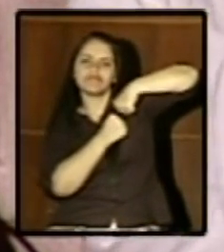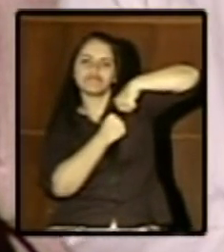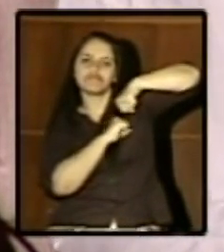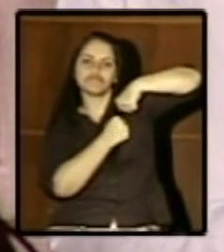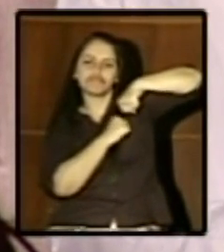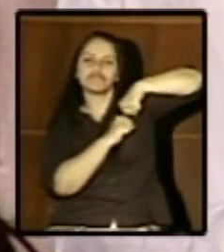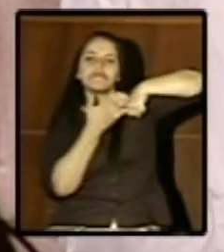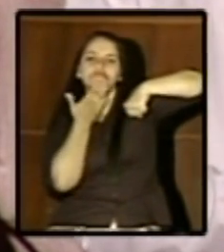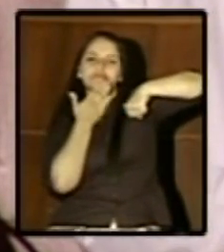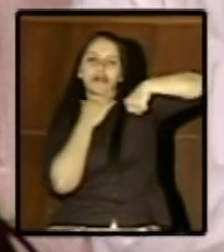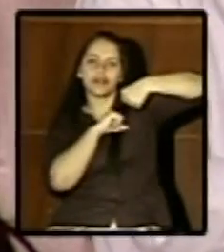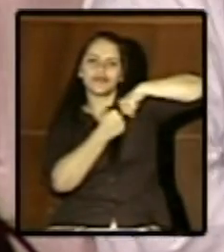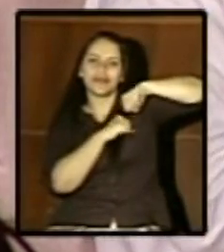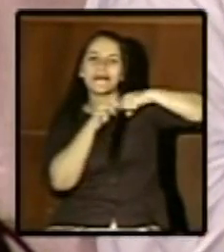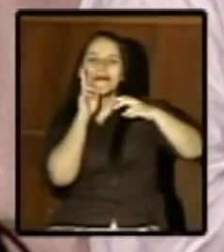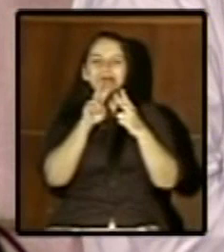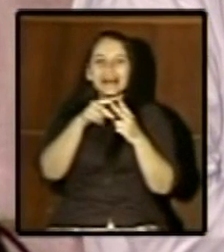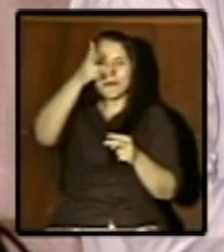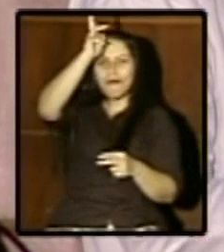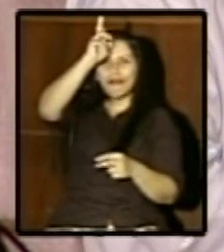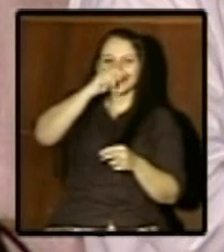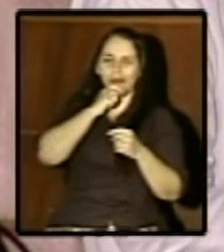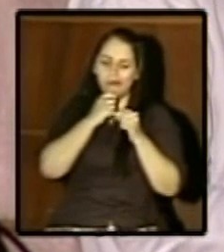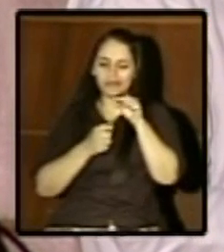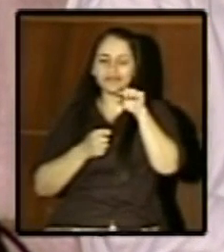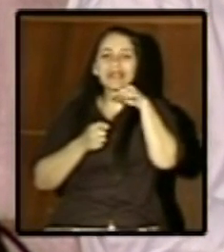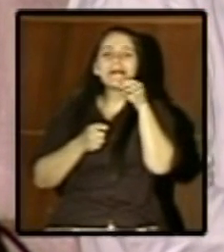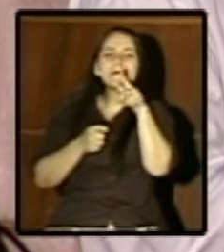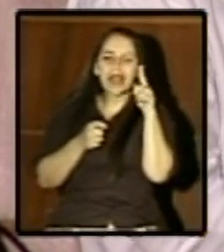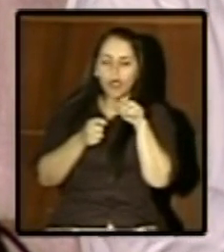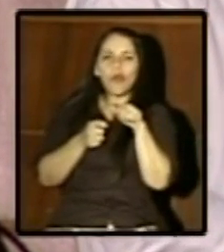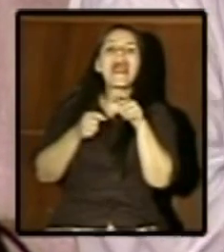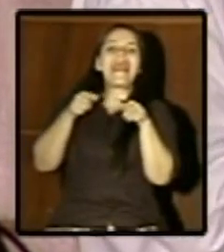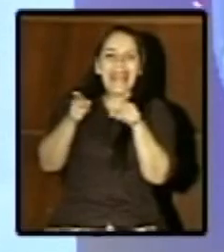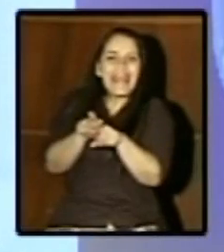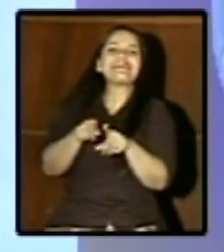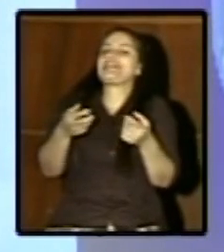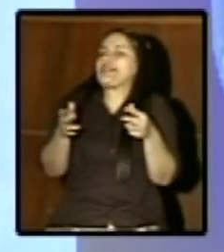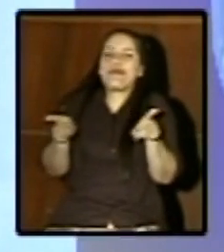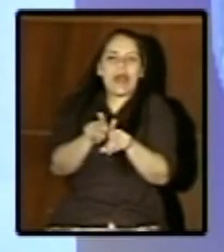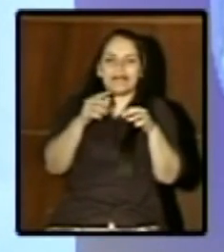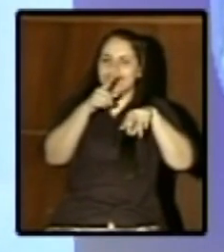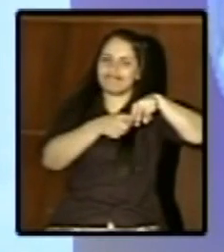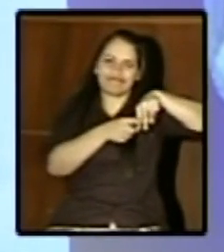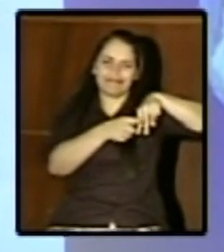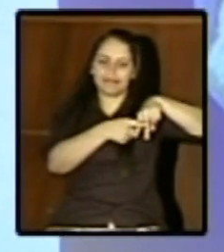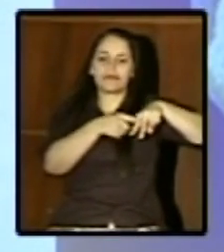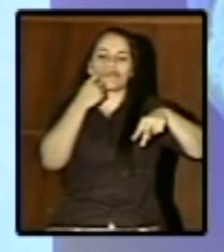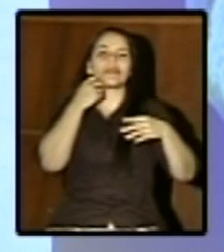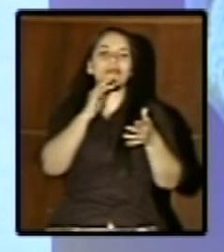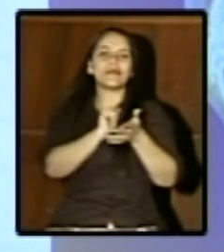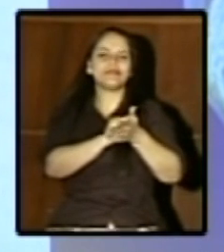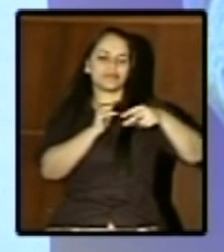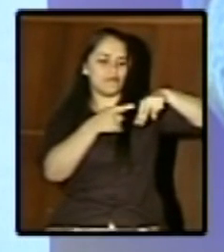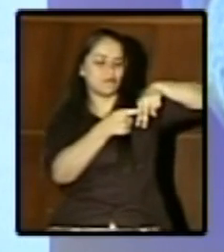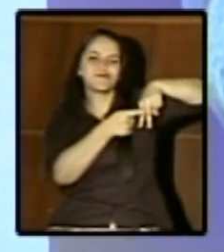lo que nosotros vemos en el extremo del pollo. ¿Listo? Eso blanquito es el cartílago articular. Tenemos los ligamentos colaterales, que son